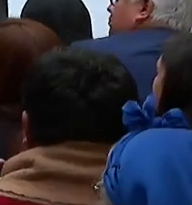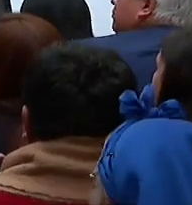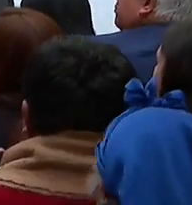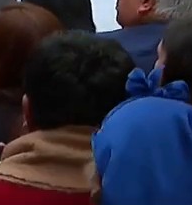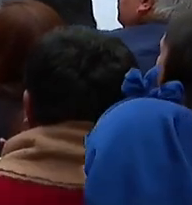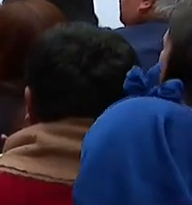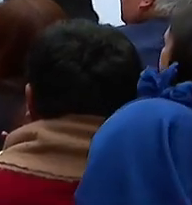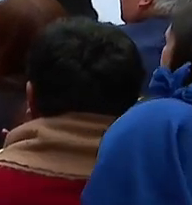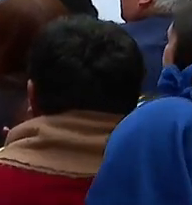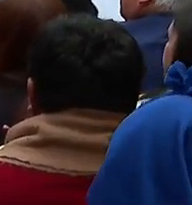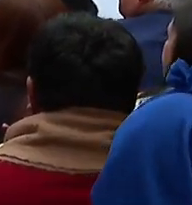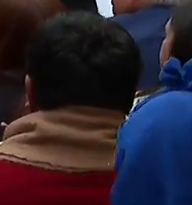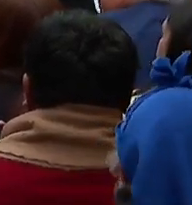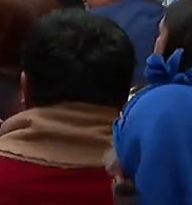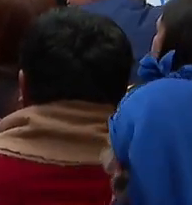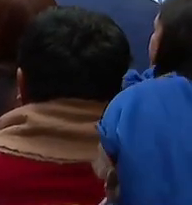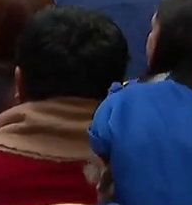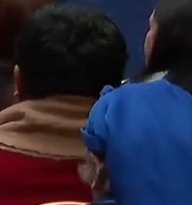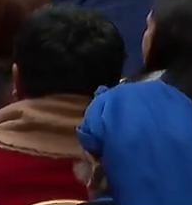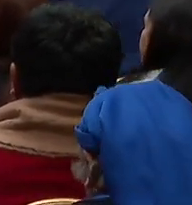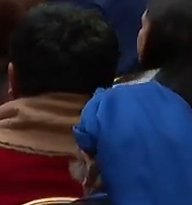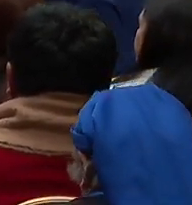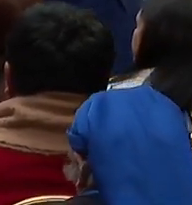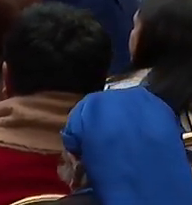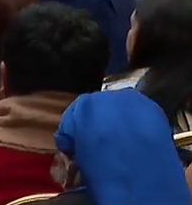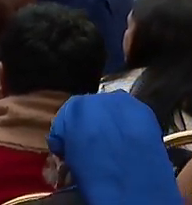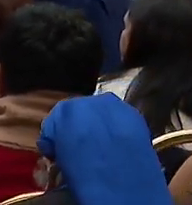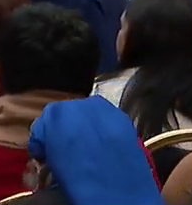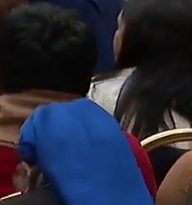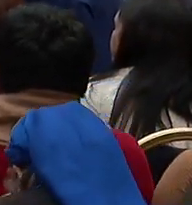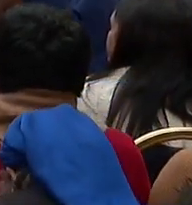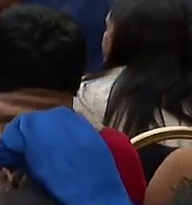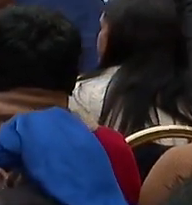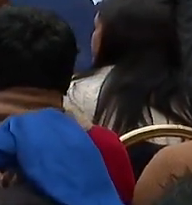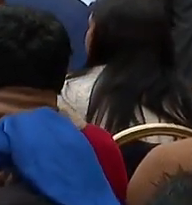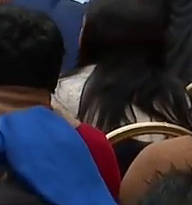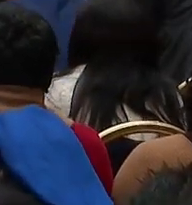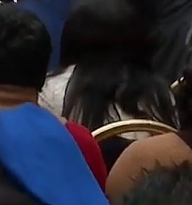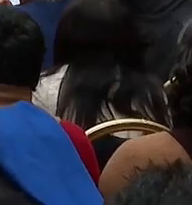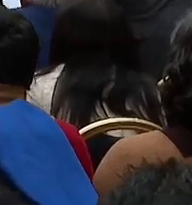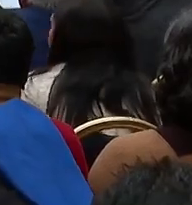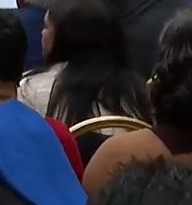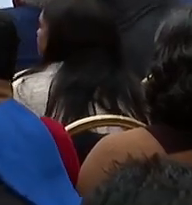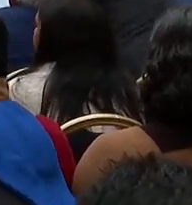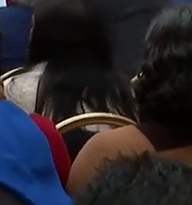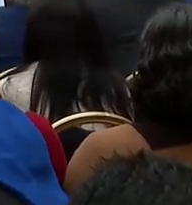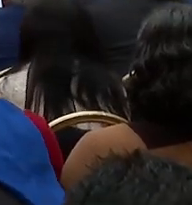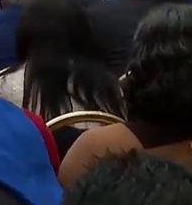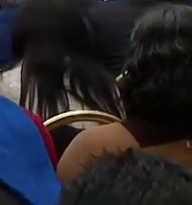representantes que van a formar parte de este trabajo que, como bien decía el presidente de la República, termina en el año